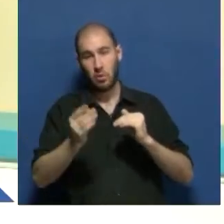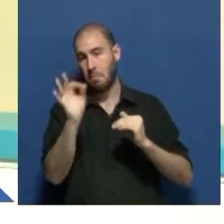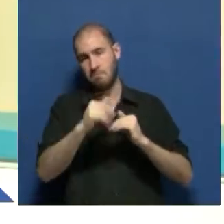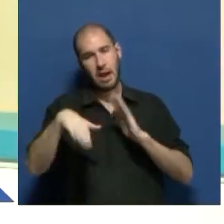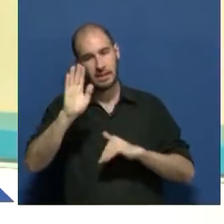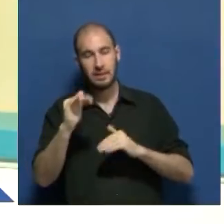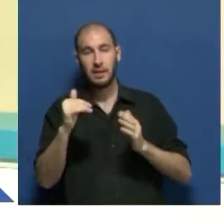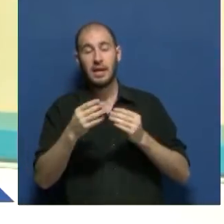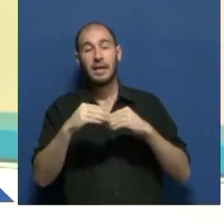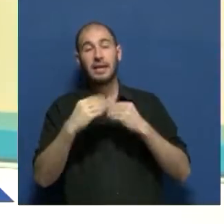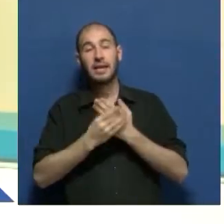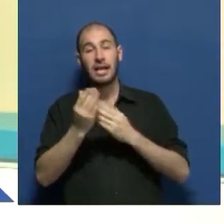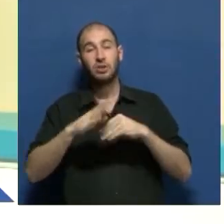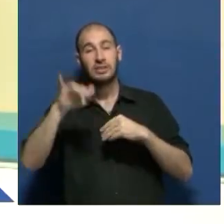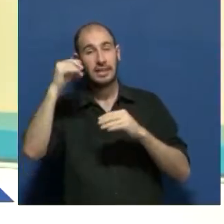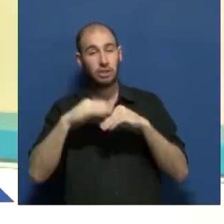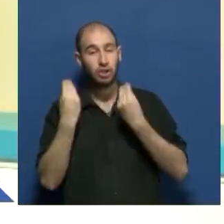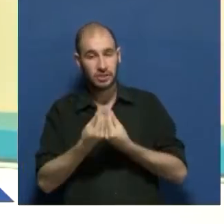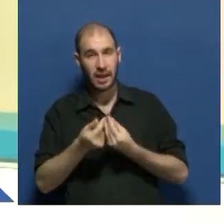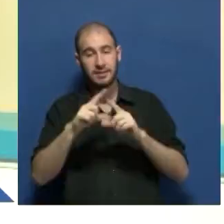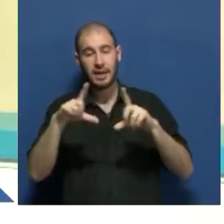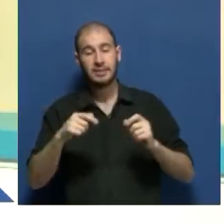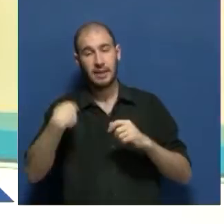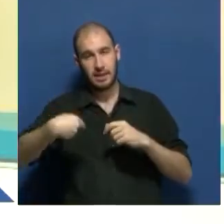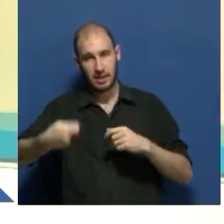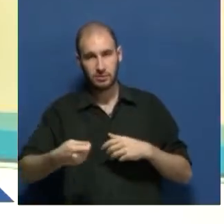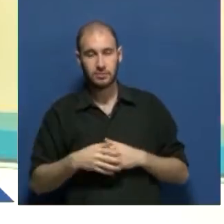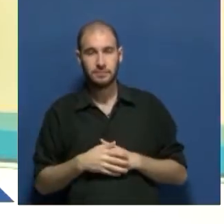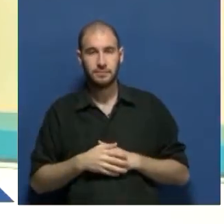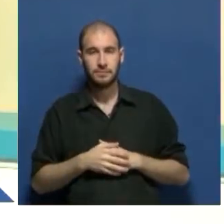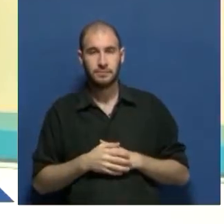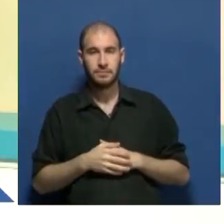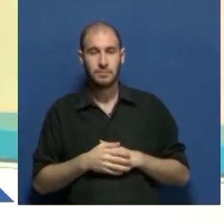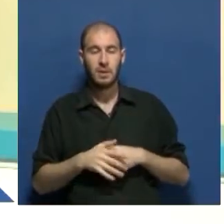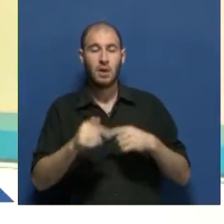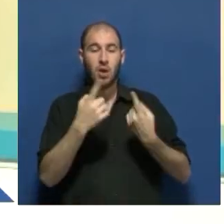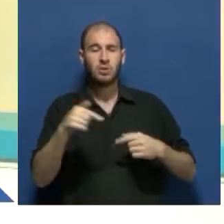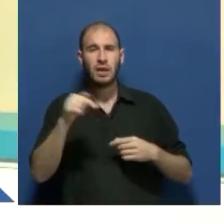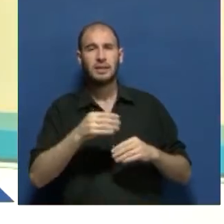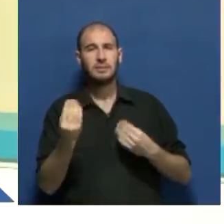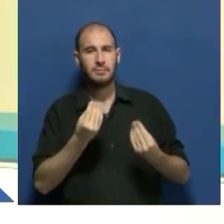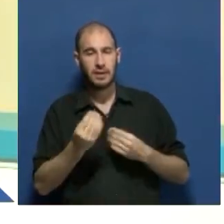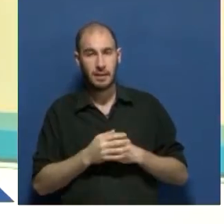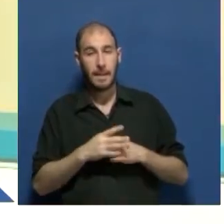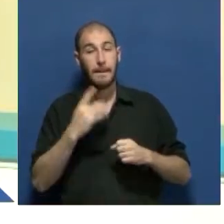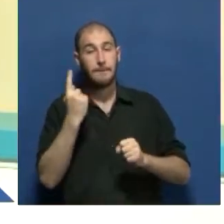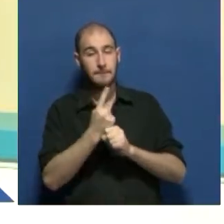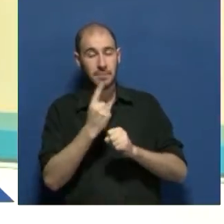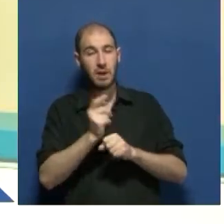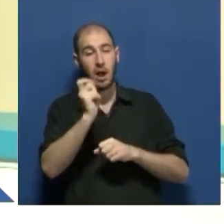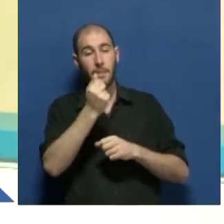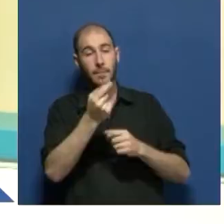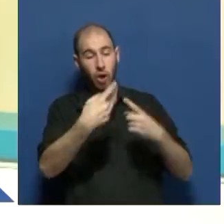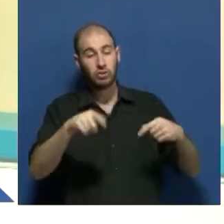más del costo financiero total que tienen las tarjetas de crédito. Entonces esto lo que ha provocado es, primero, un aumento